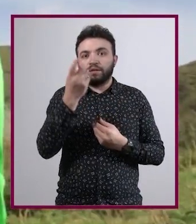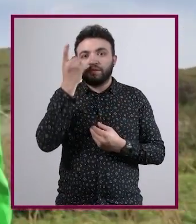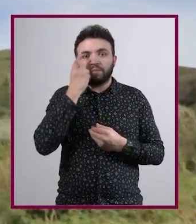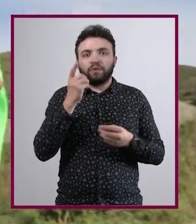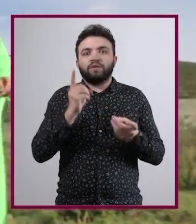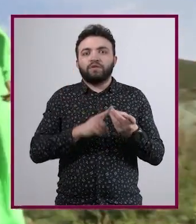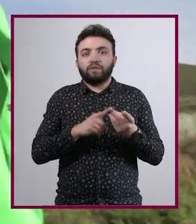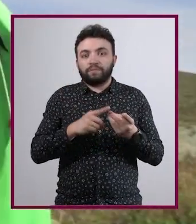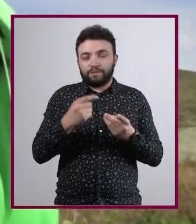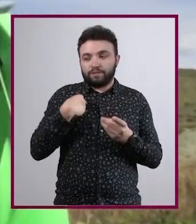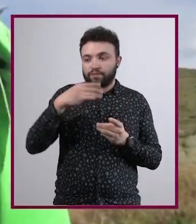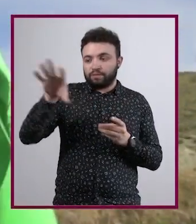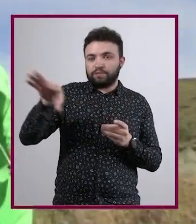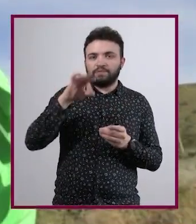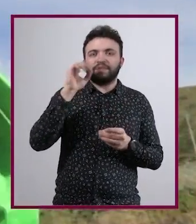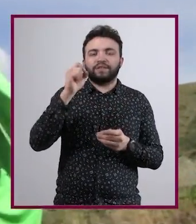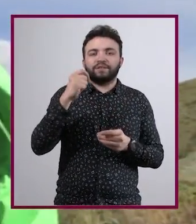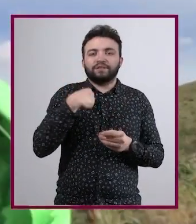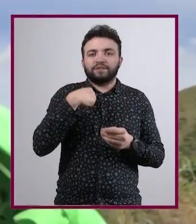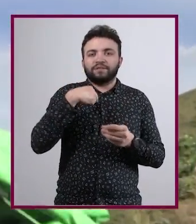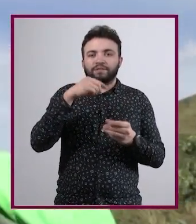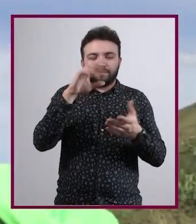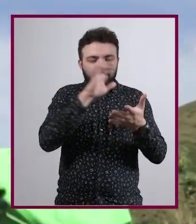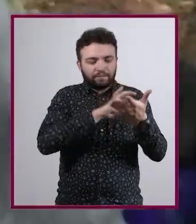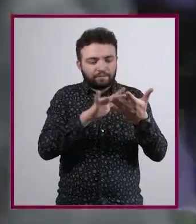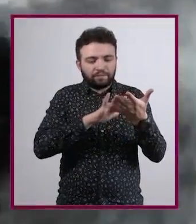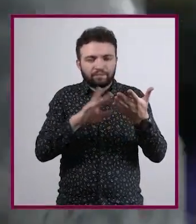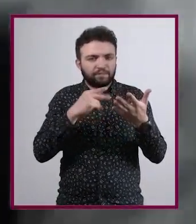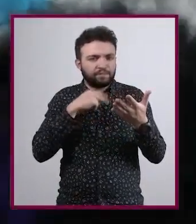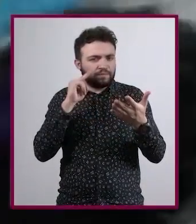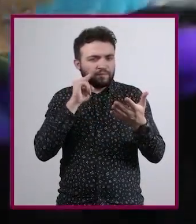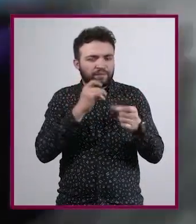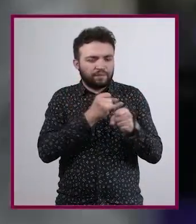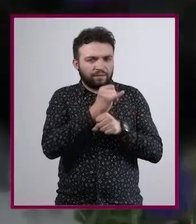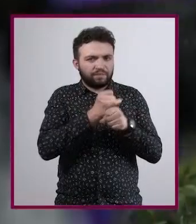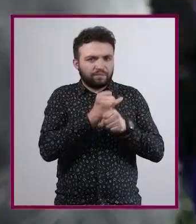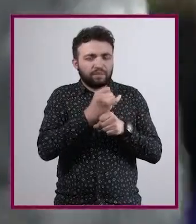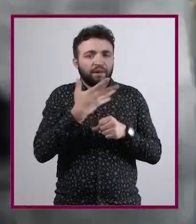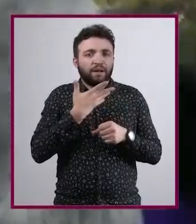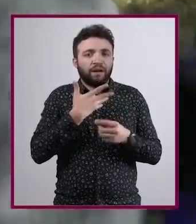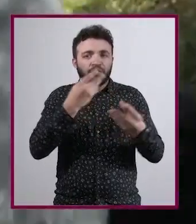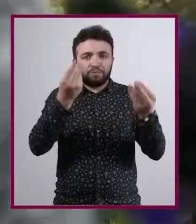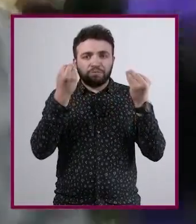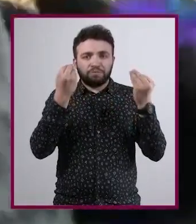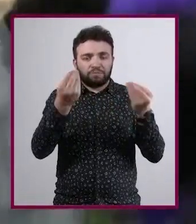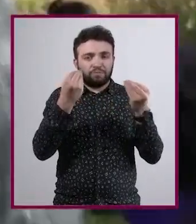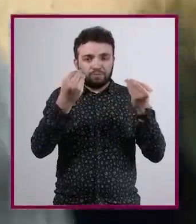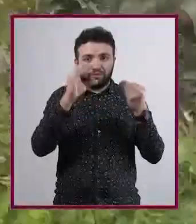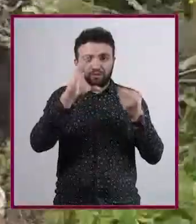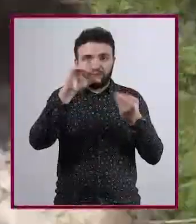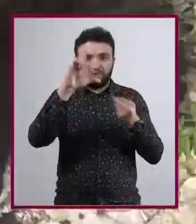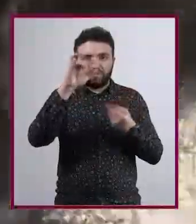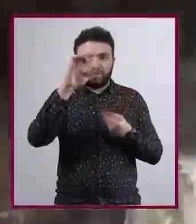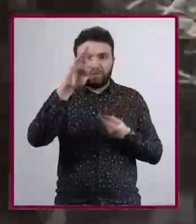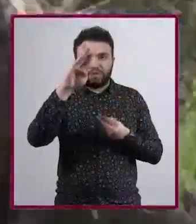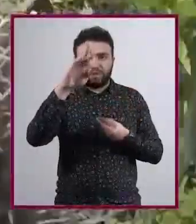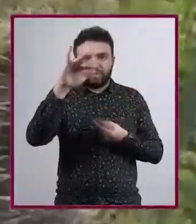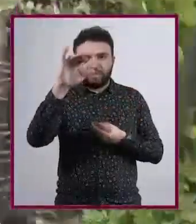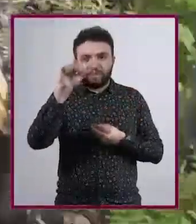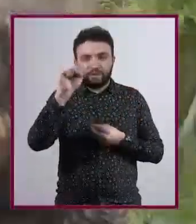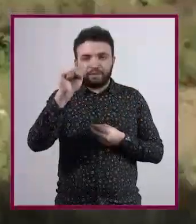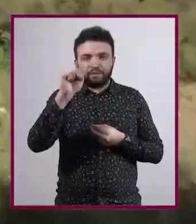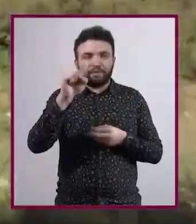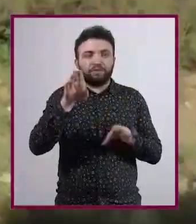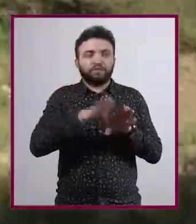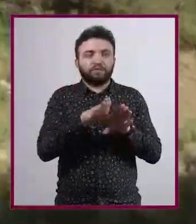una nota que leí en el momento de investigar para el proyecto, de que muchos colibríes estaban alterando sus